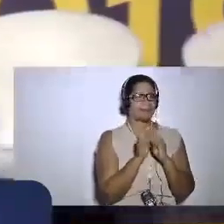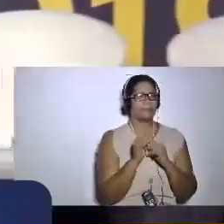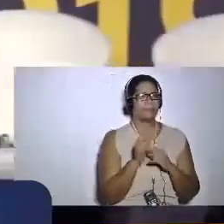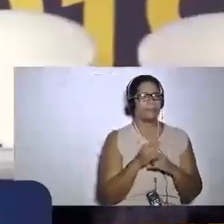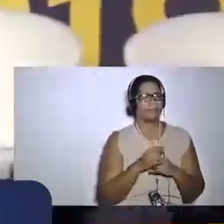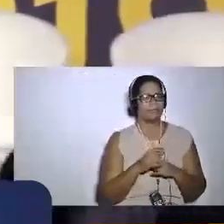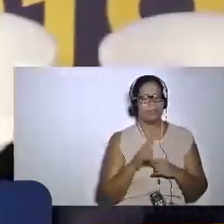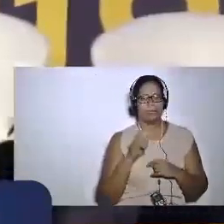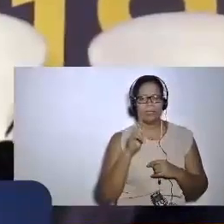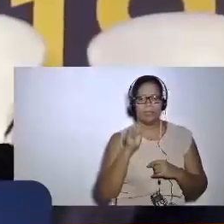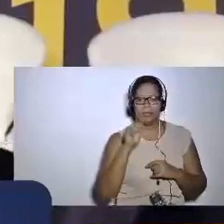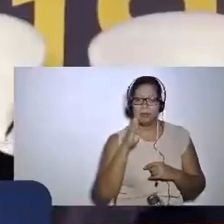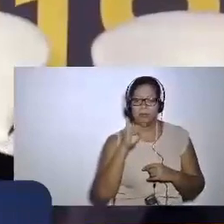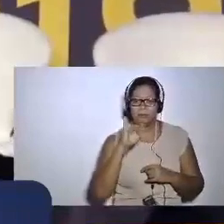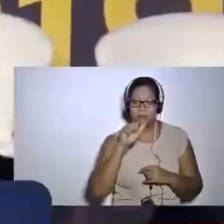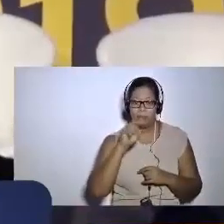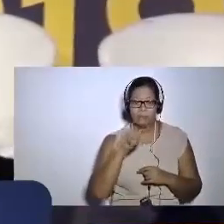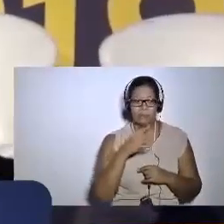Fabián,